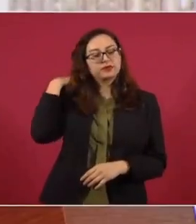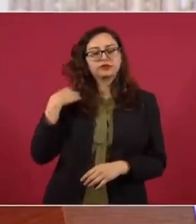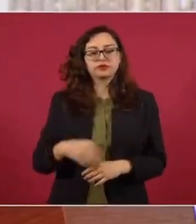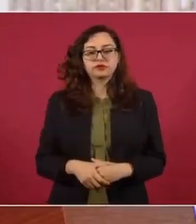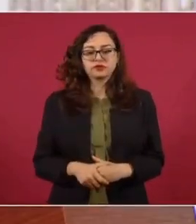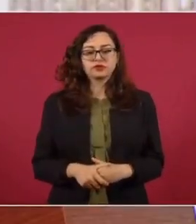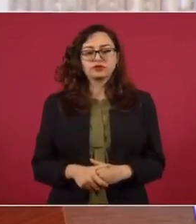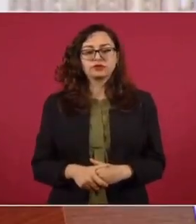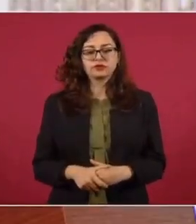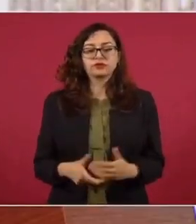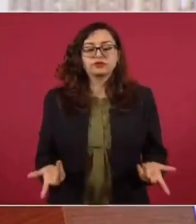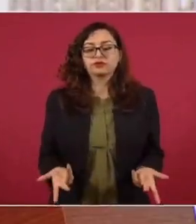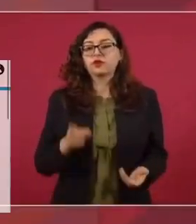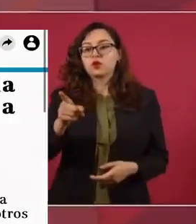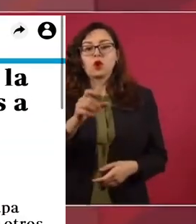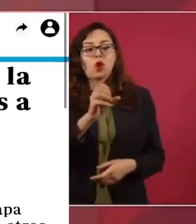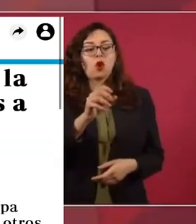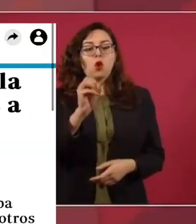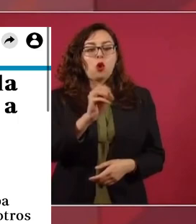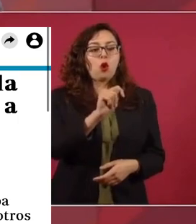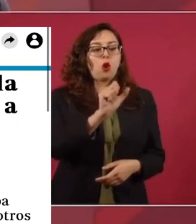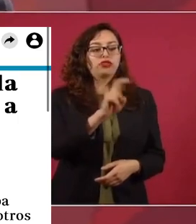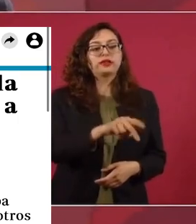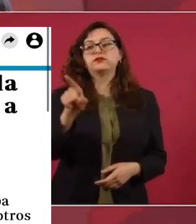impide a Ucrania el ingreso a la OTAN,